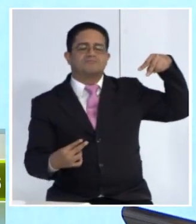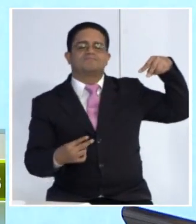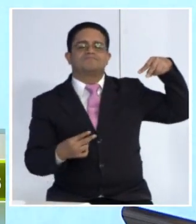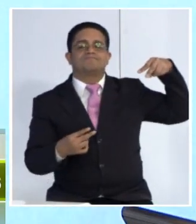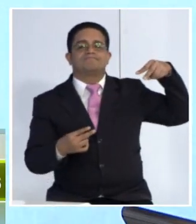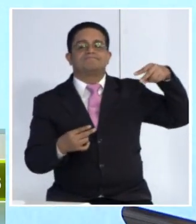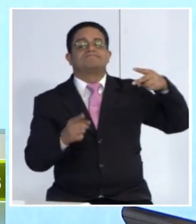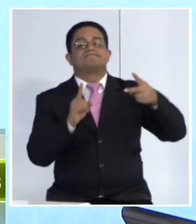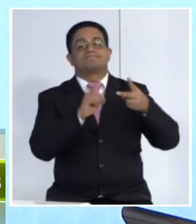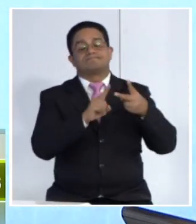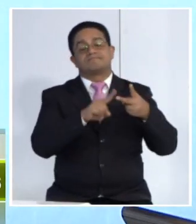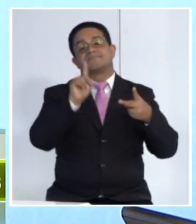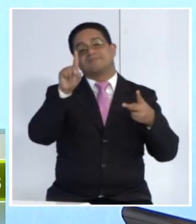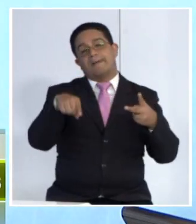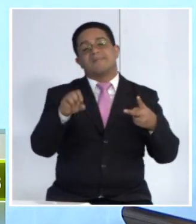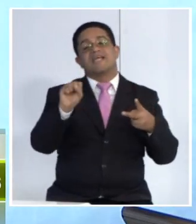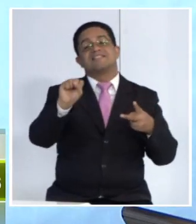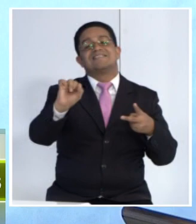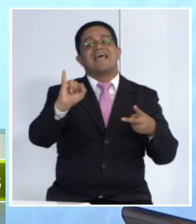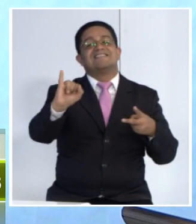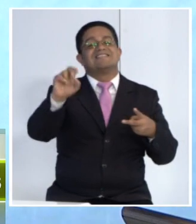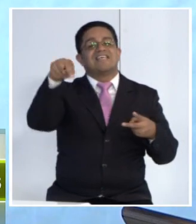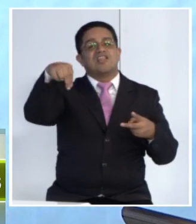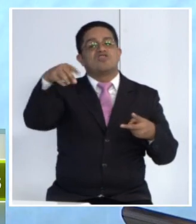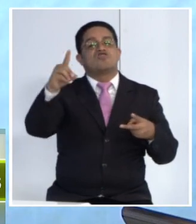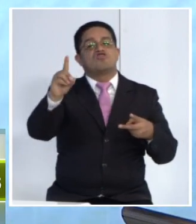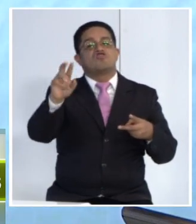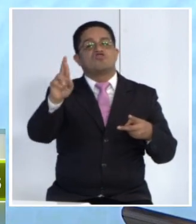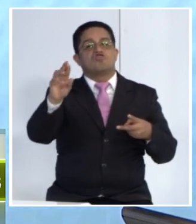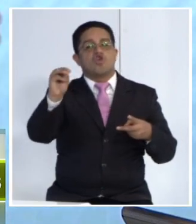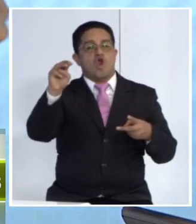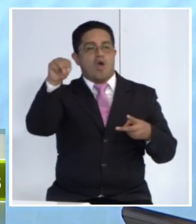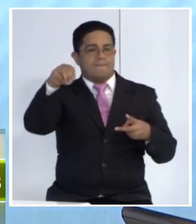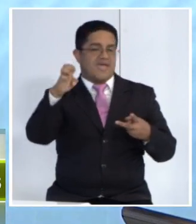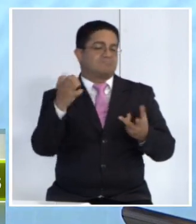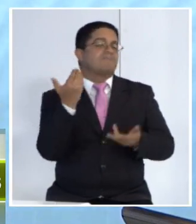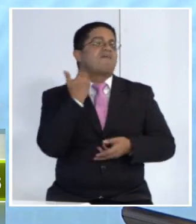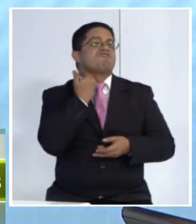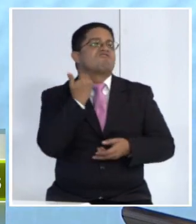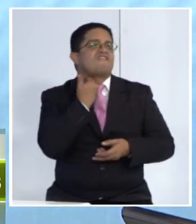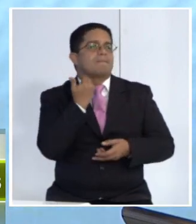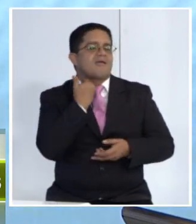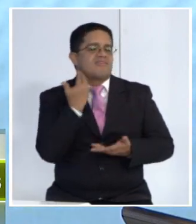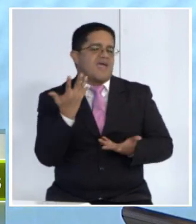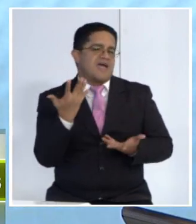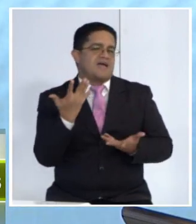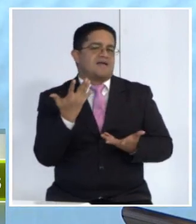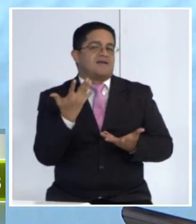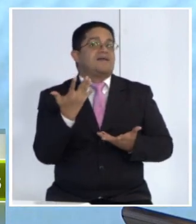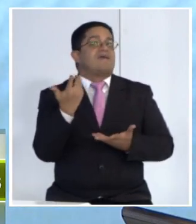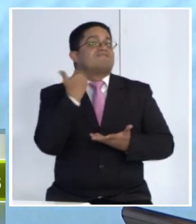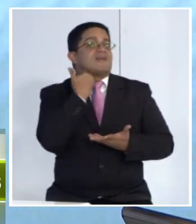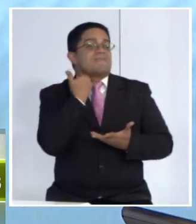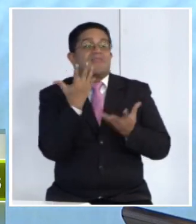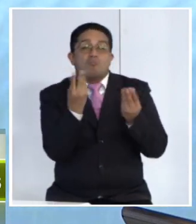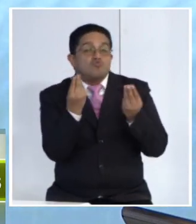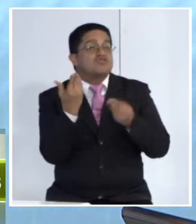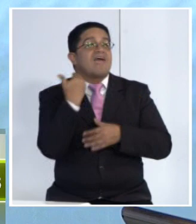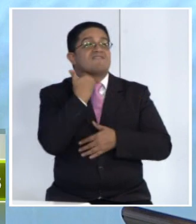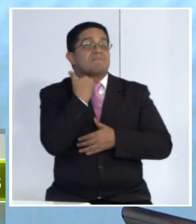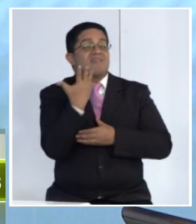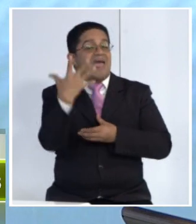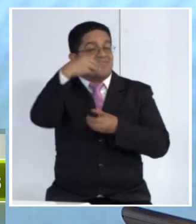parte sindrómica. Y cuando hablamos de síndrome, estamos hablando de enfermedades que tienen múltiples enfermedades en una sola